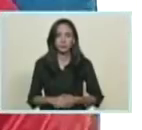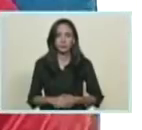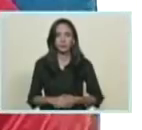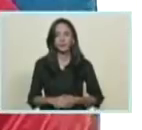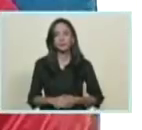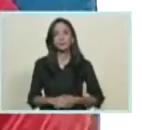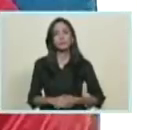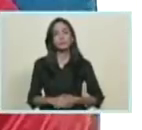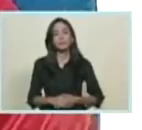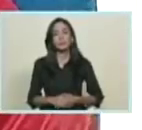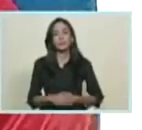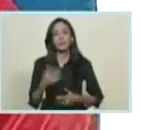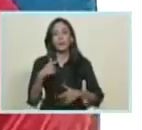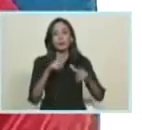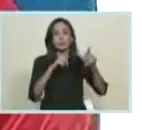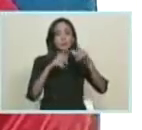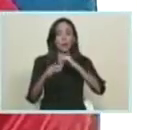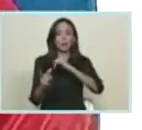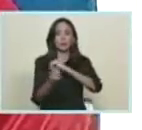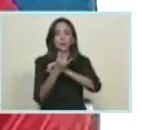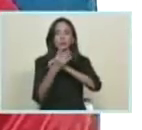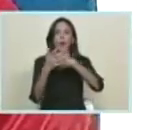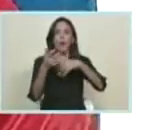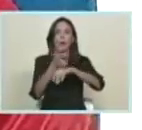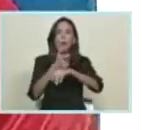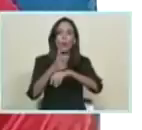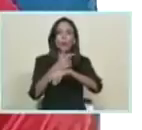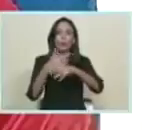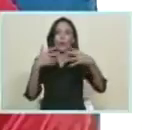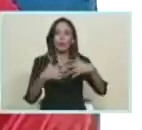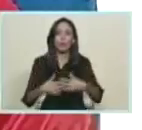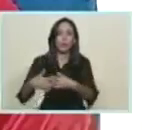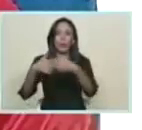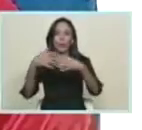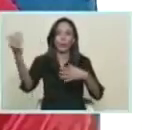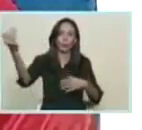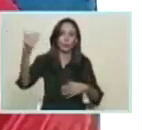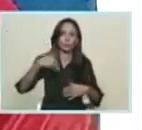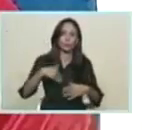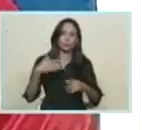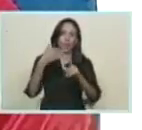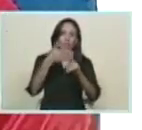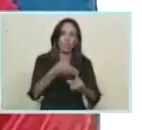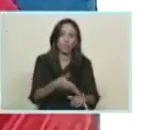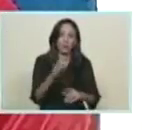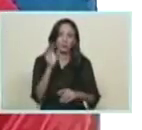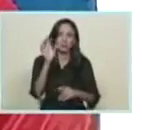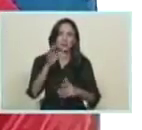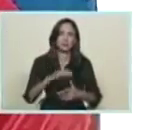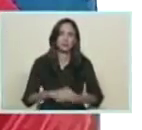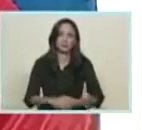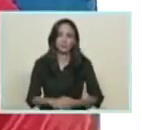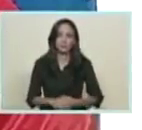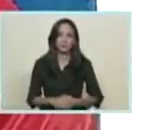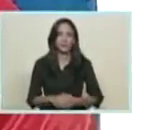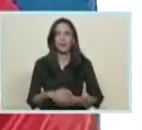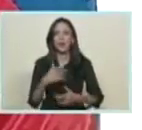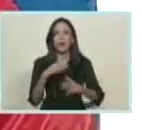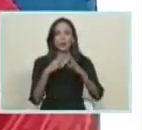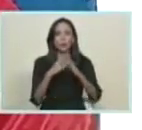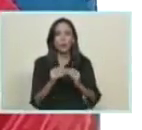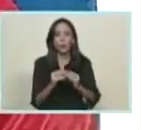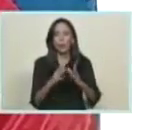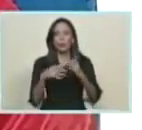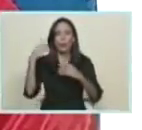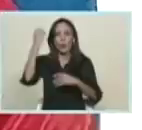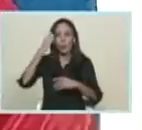Ya había pactado con el gobierno imperialista de Estados Unidos. Ya había pactado con los gobiernos imperialistas